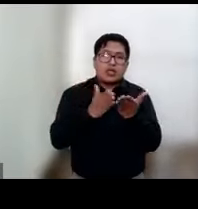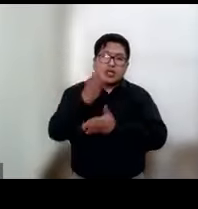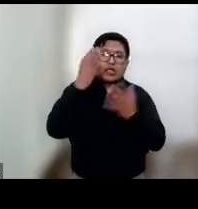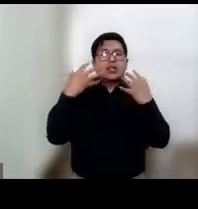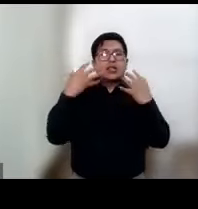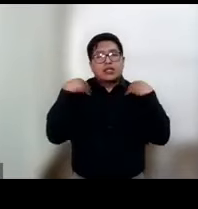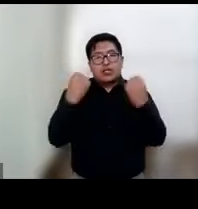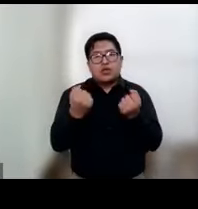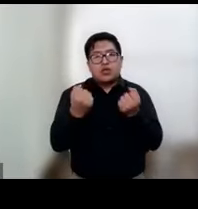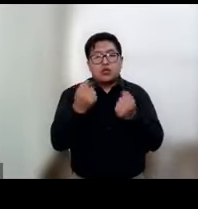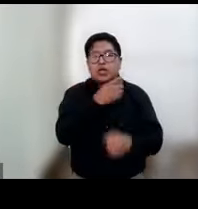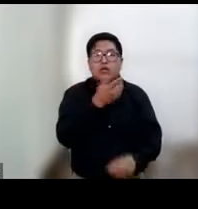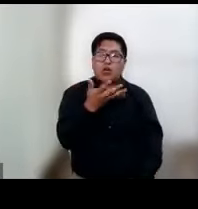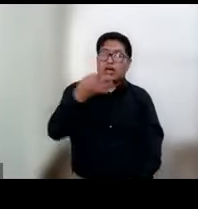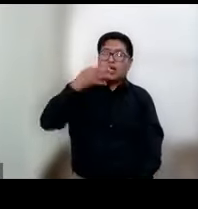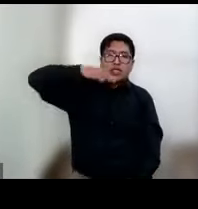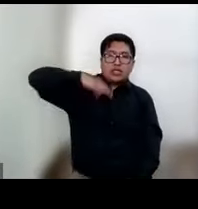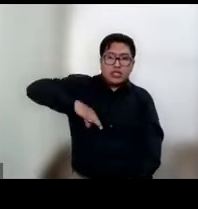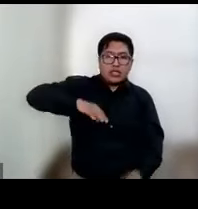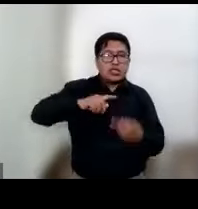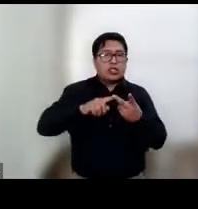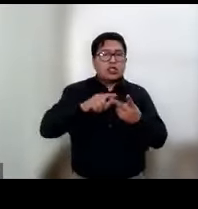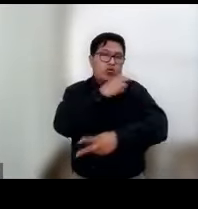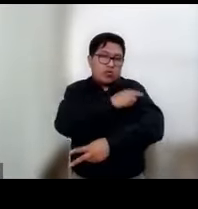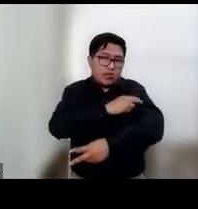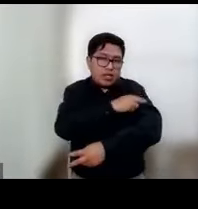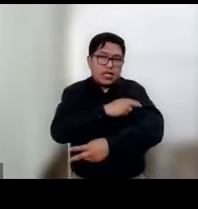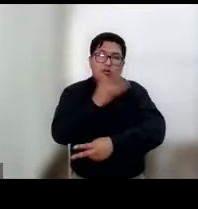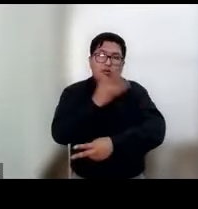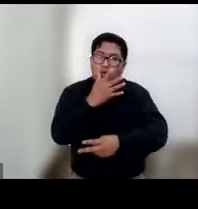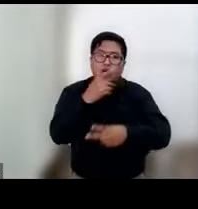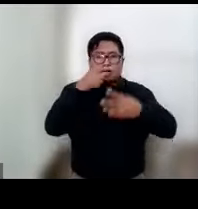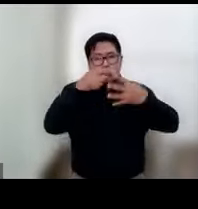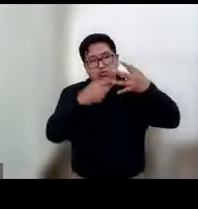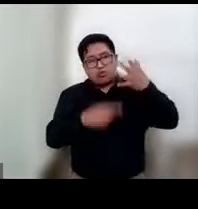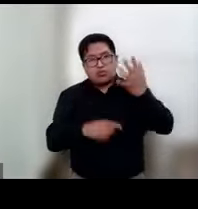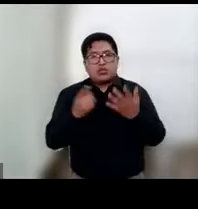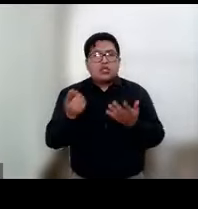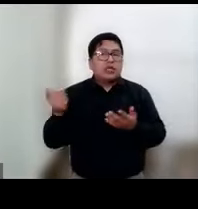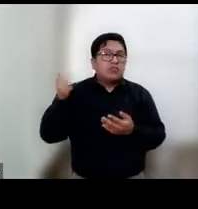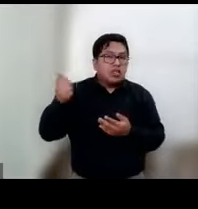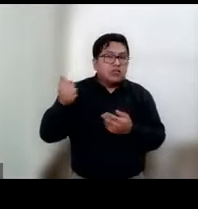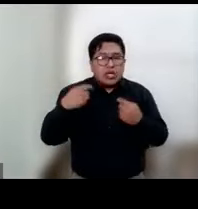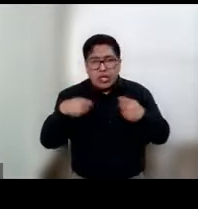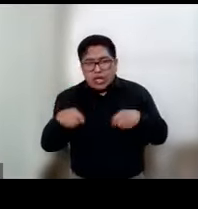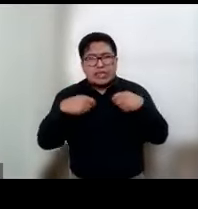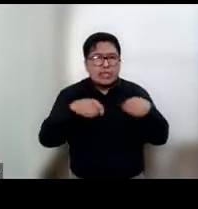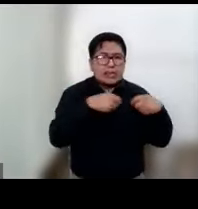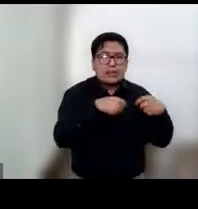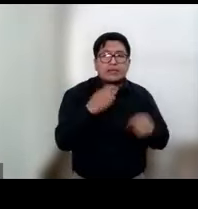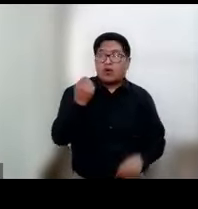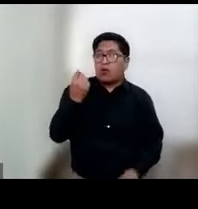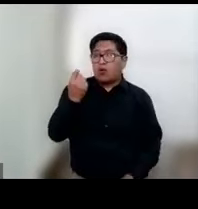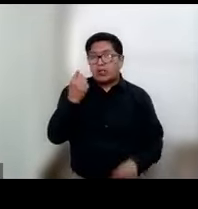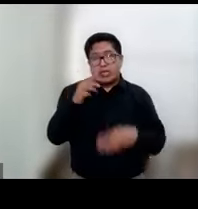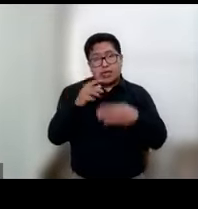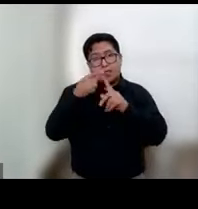tenían el salario no tenían el seguro etcétera y han tenido que hacer lo que han podido hemos tenido 11 meses de